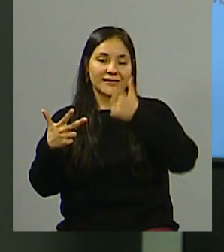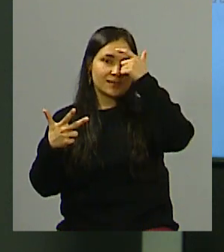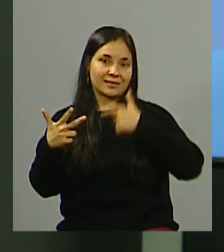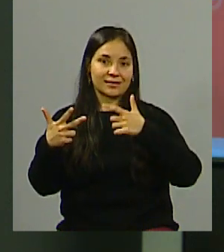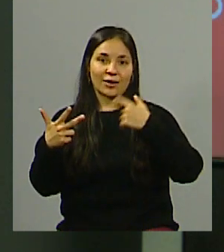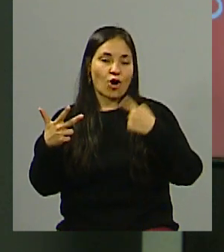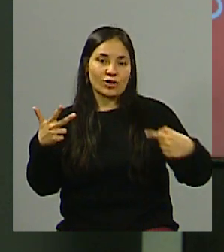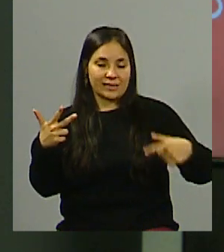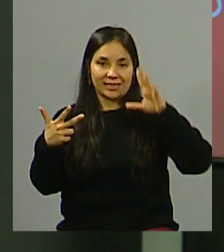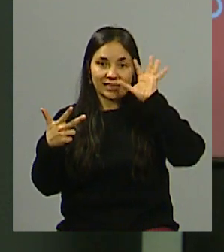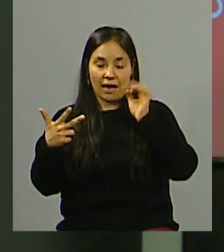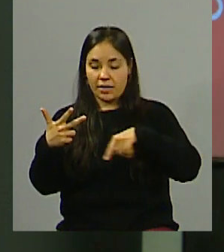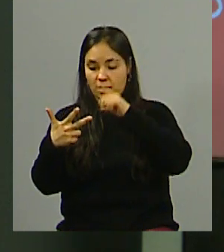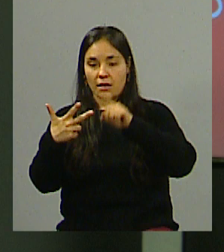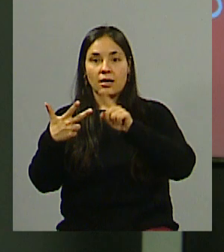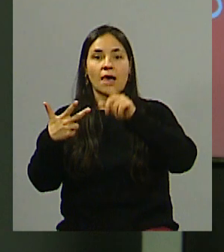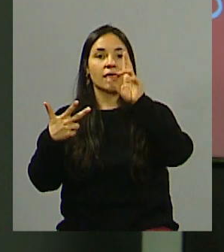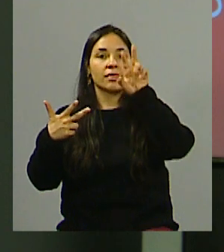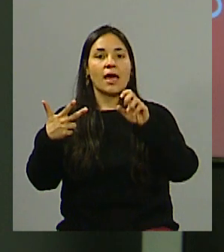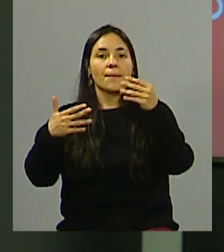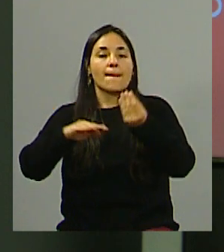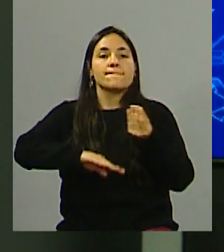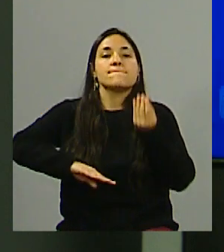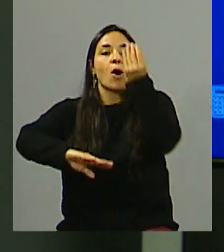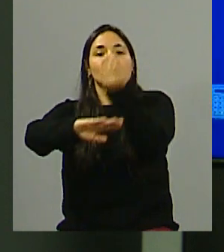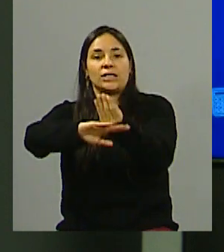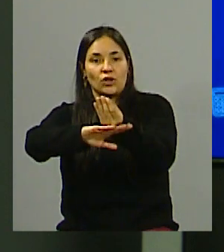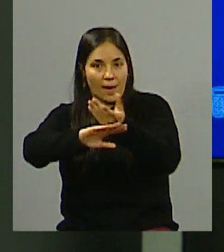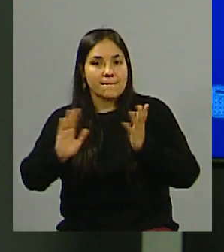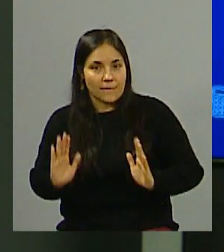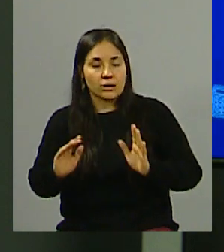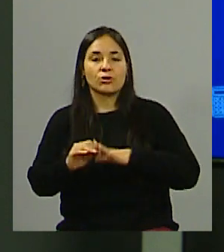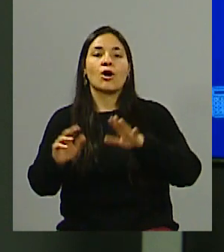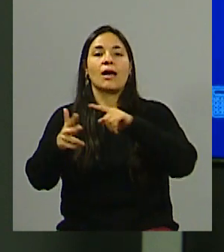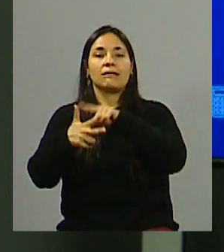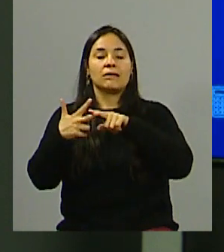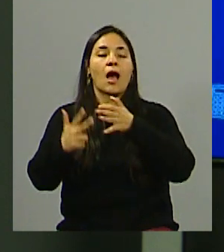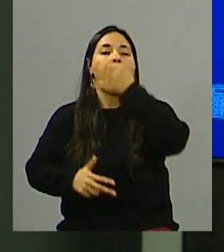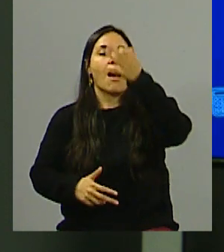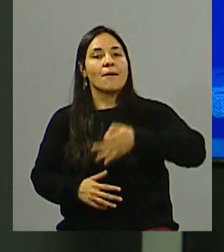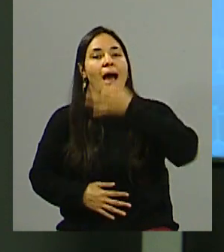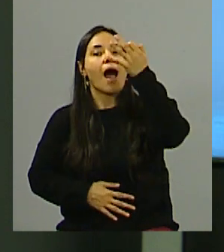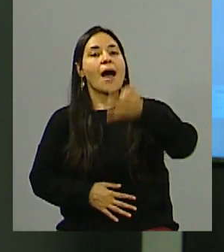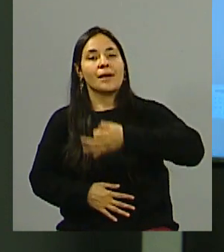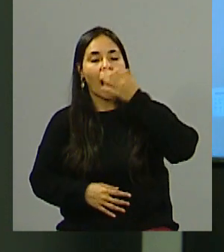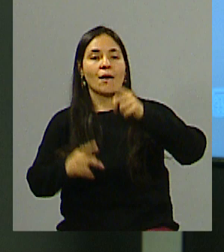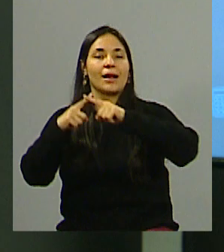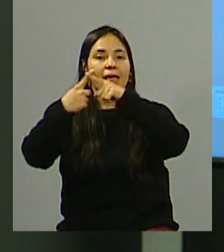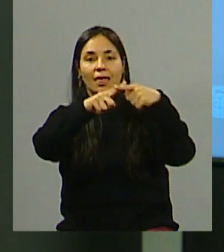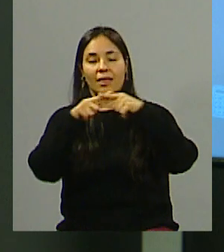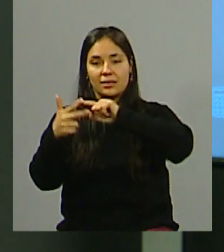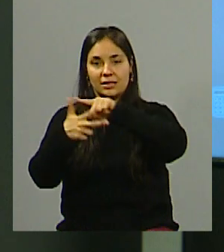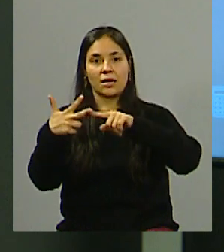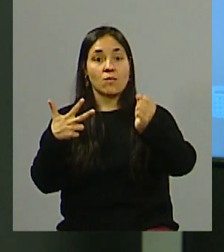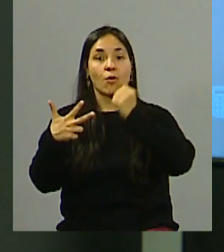tercer lugar, el posicionamiento. Este es el triángulo en el cual circulan los mensajes que se dan en un debate y en una campaña electoral